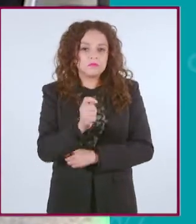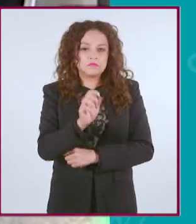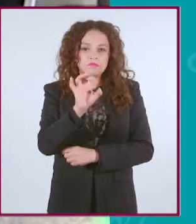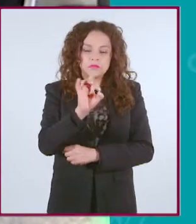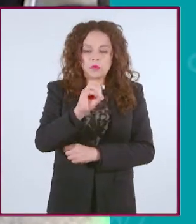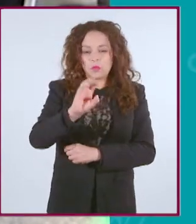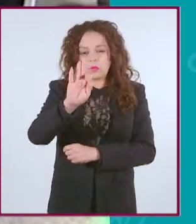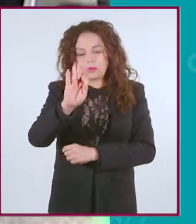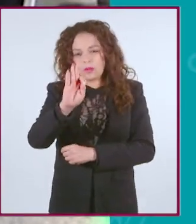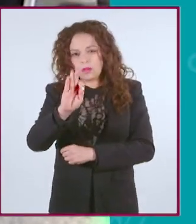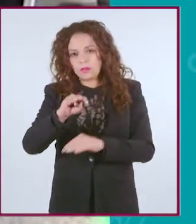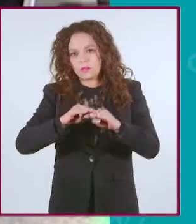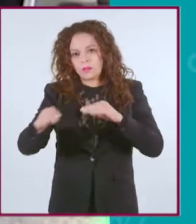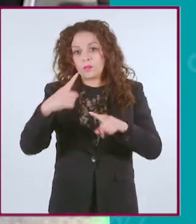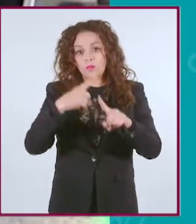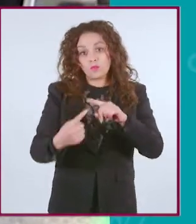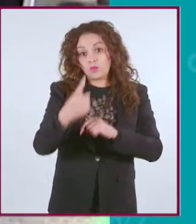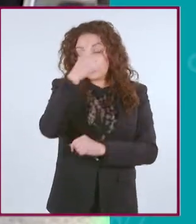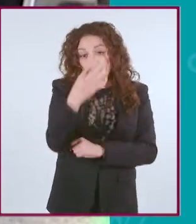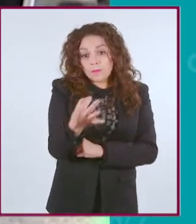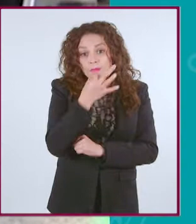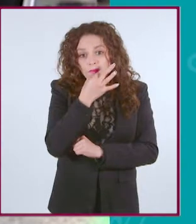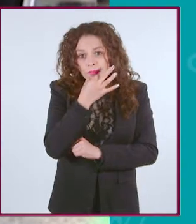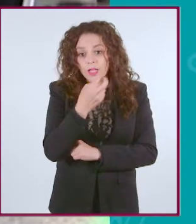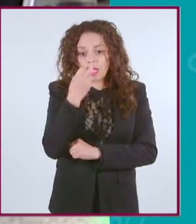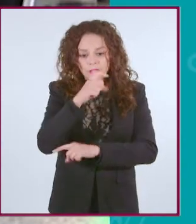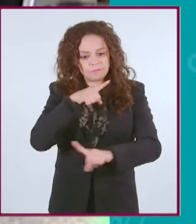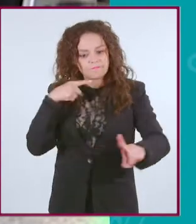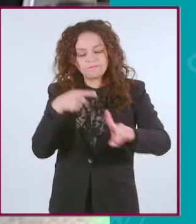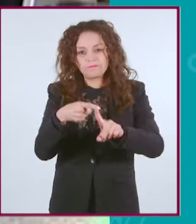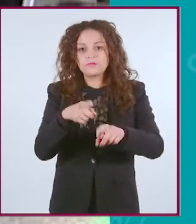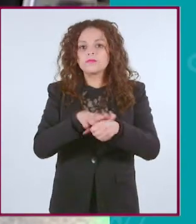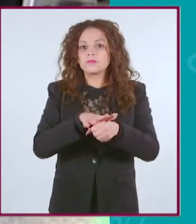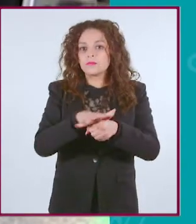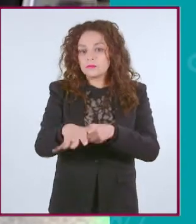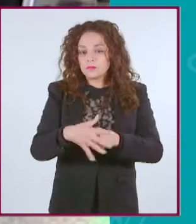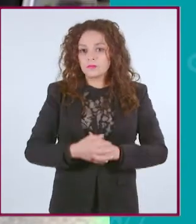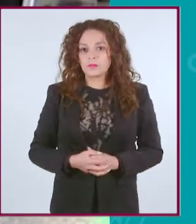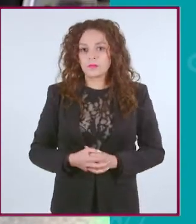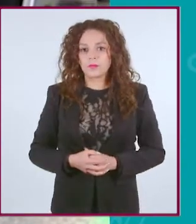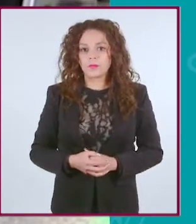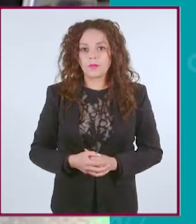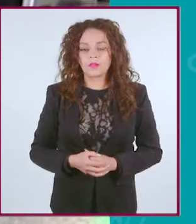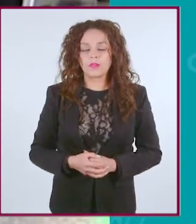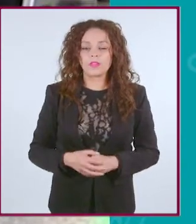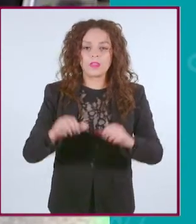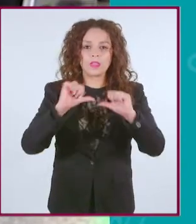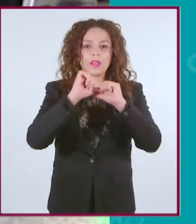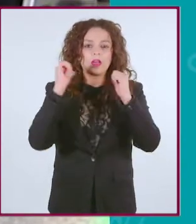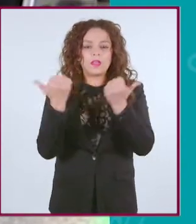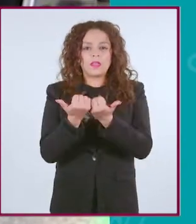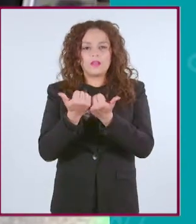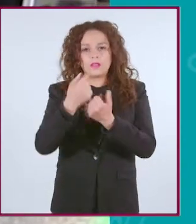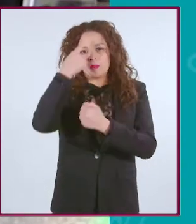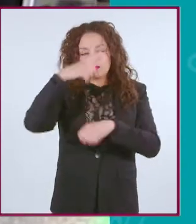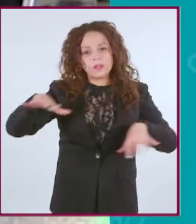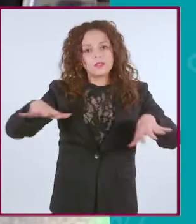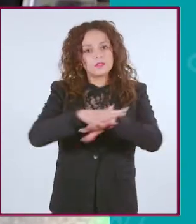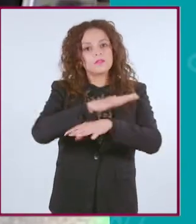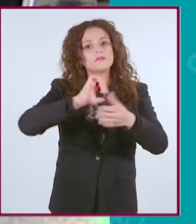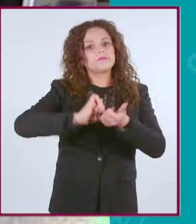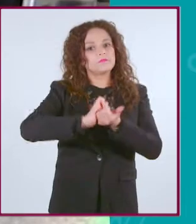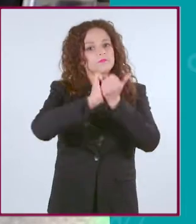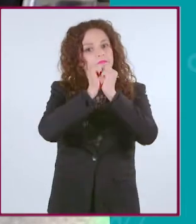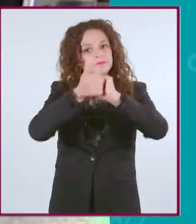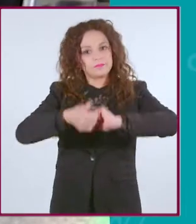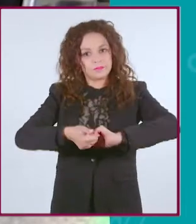30, 40 metros por minuto y que van a ir dirigidos precisamente a el área de transformación, que